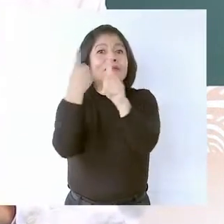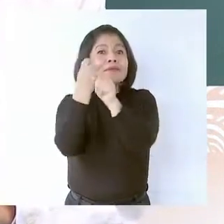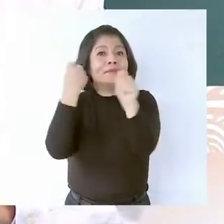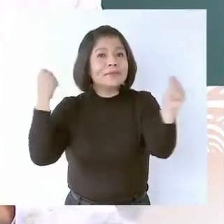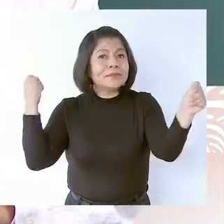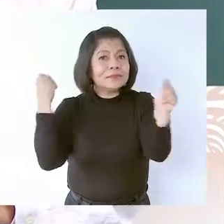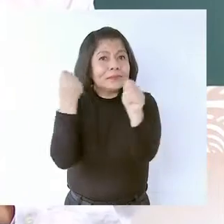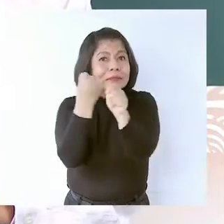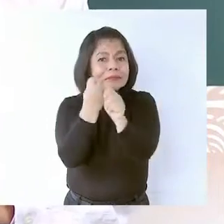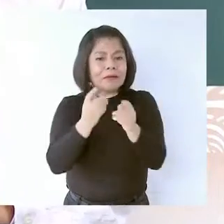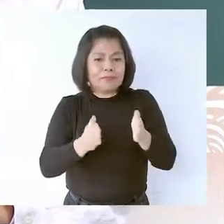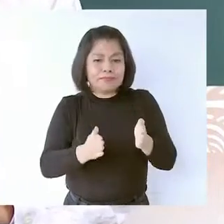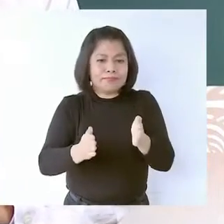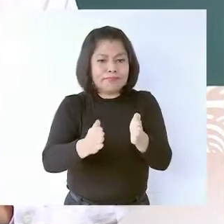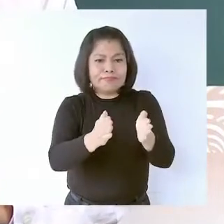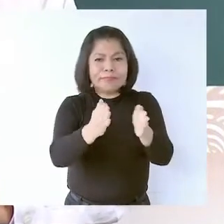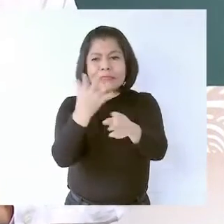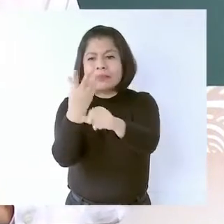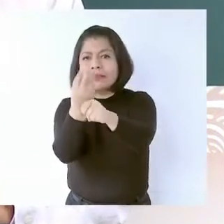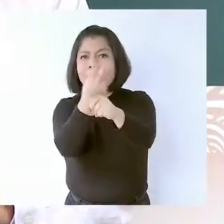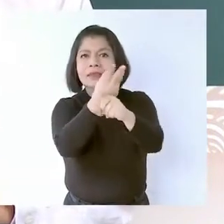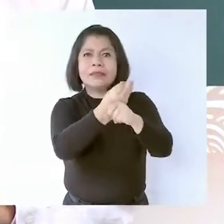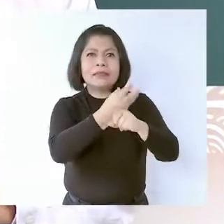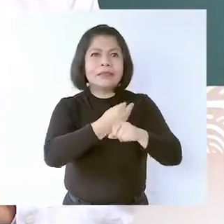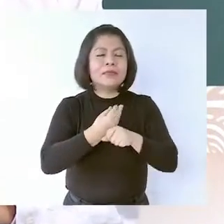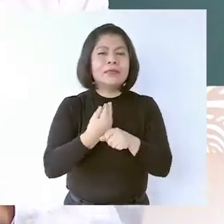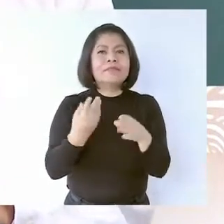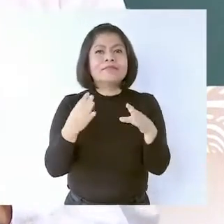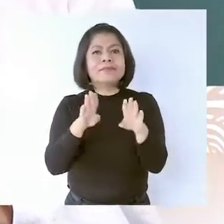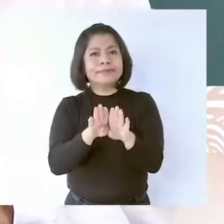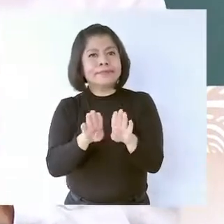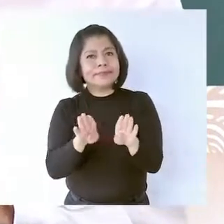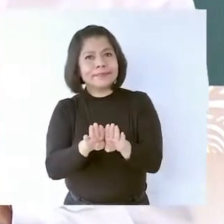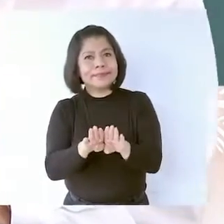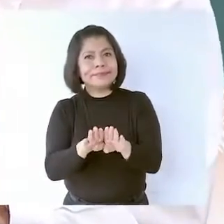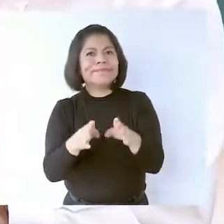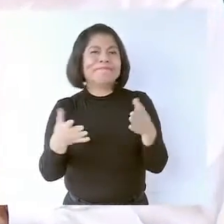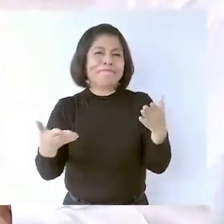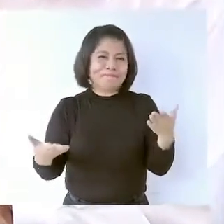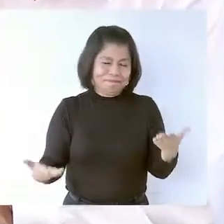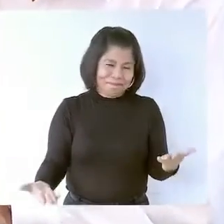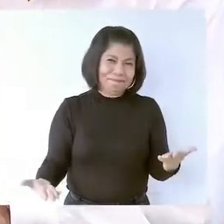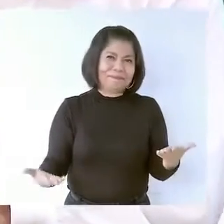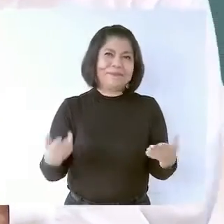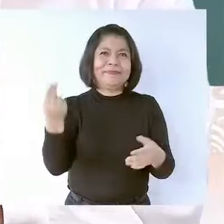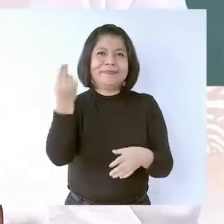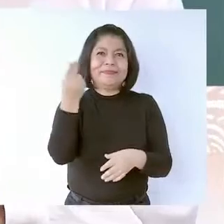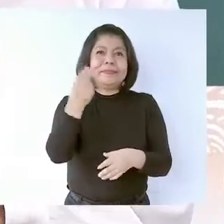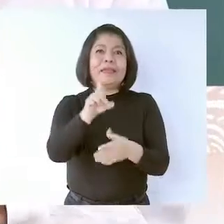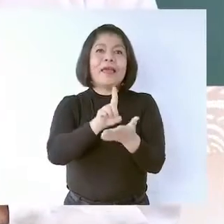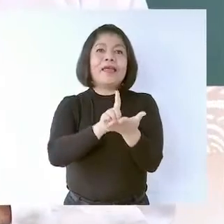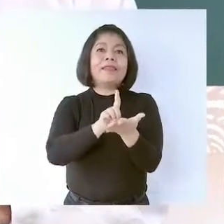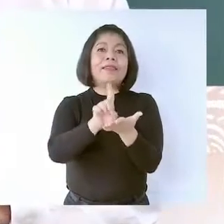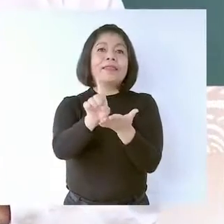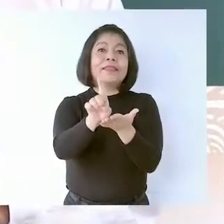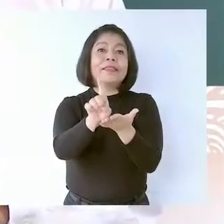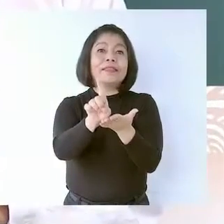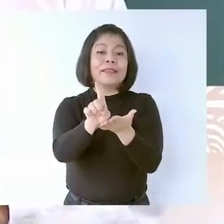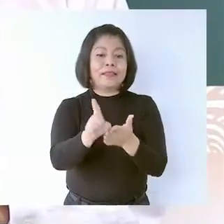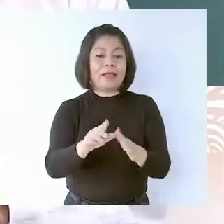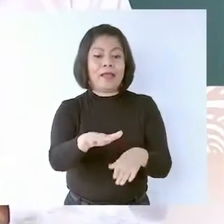hacer afectaciones de ese tipo? Pues utilizar el derecho de vía y construyendo para